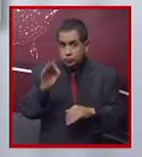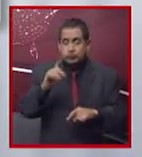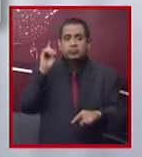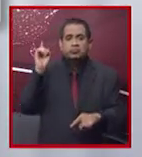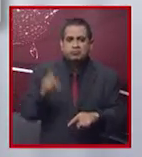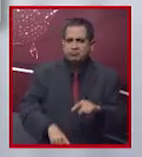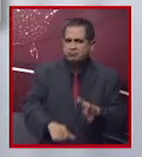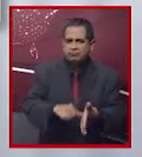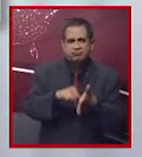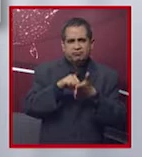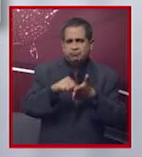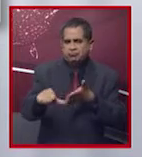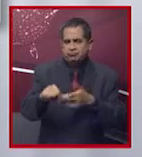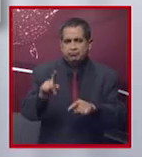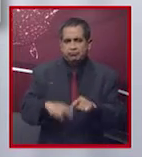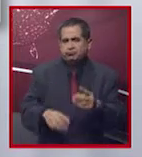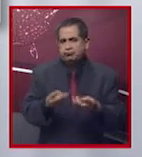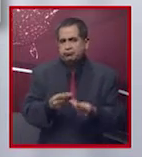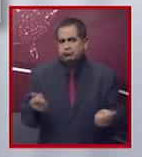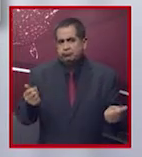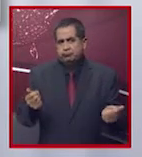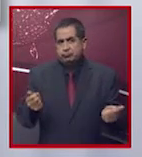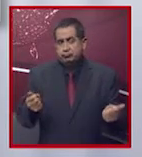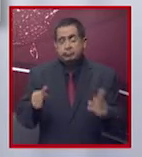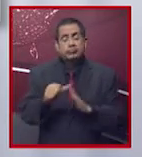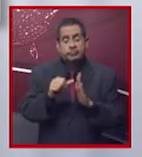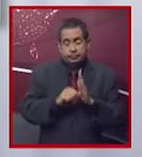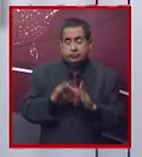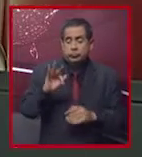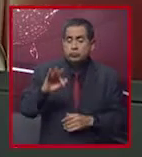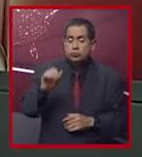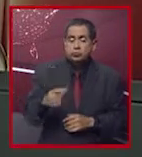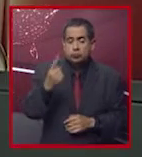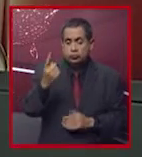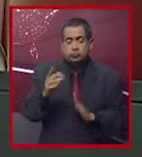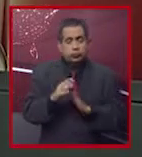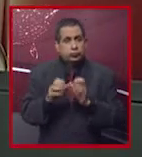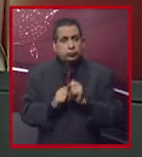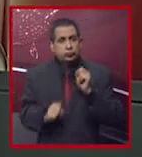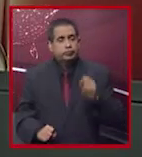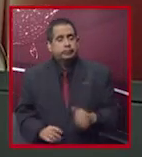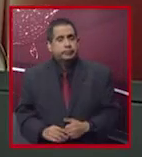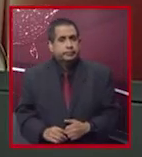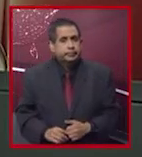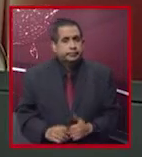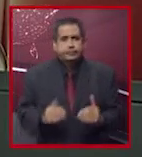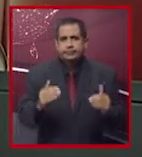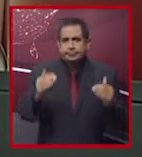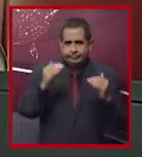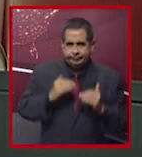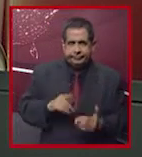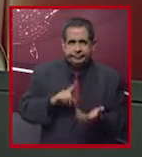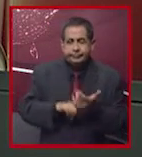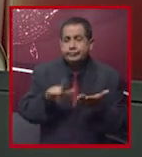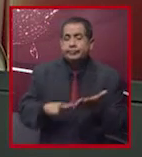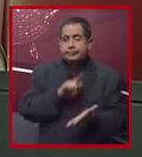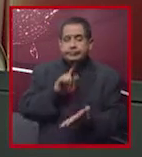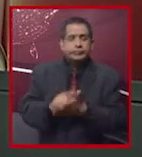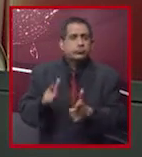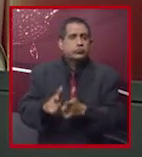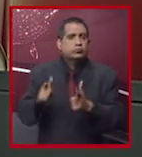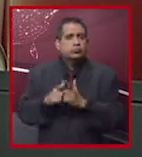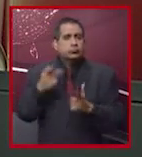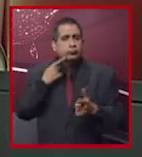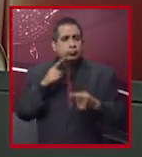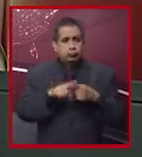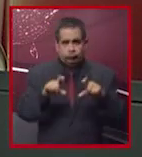le será cancelado el registro. Artículo 41 constitucional. Vamos ahora a ver lo que indica la Ley General de Partidos